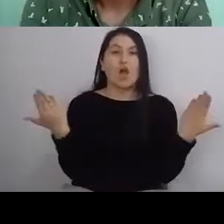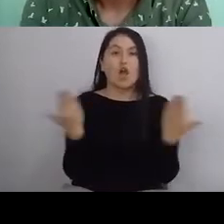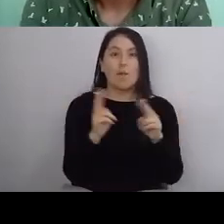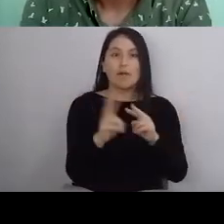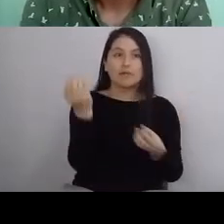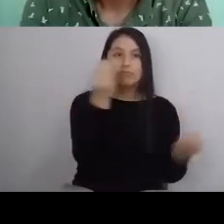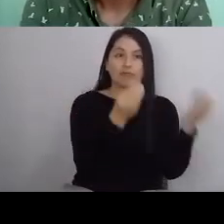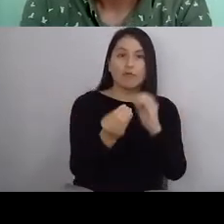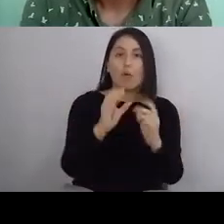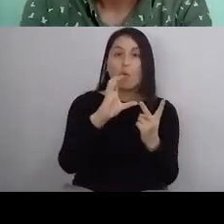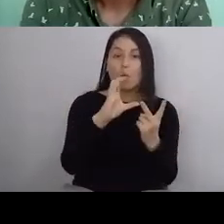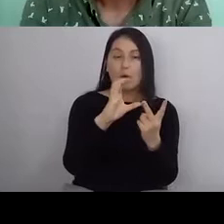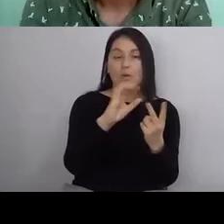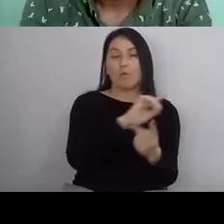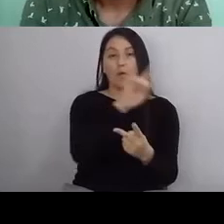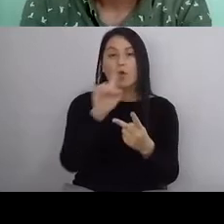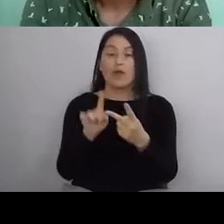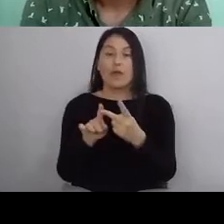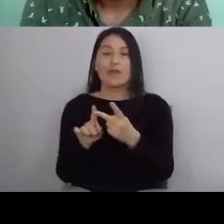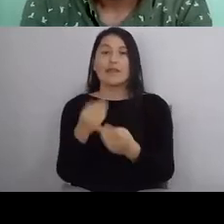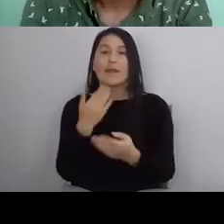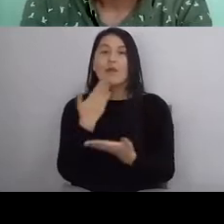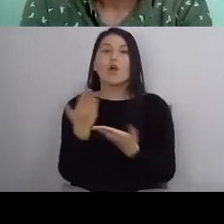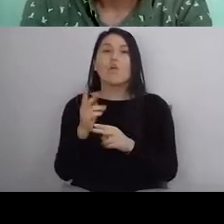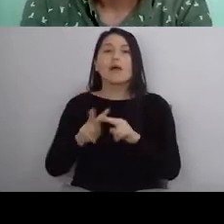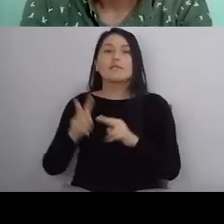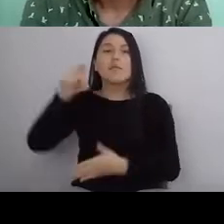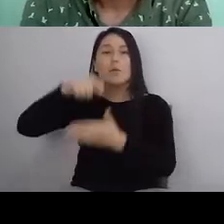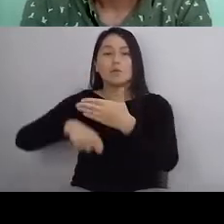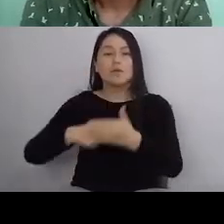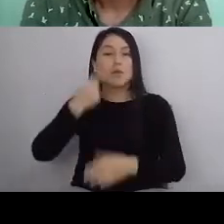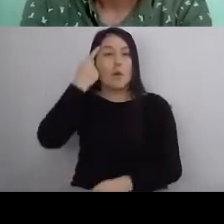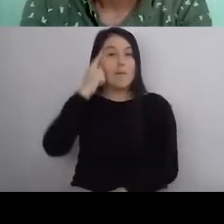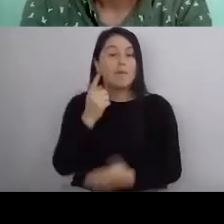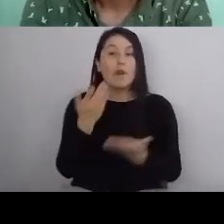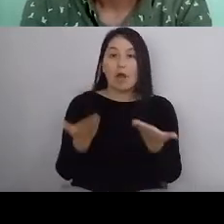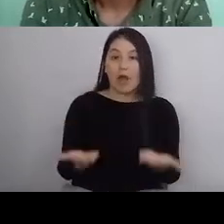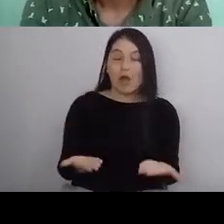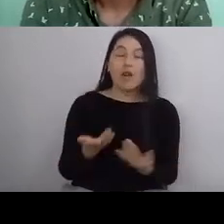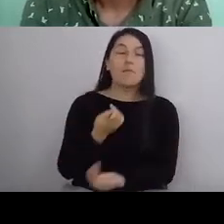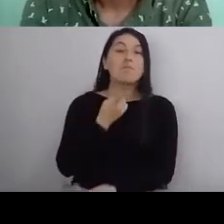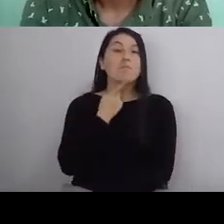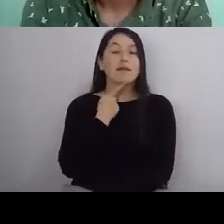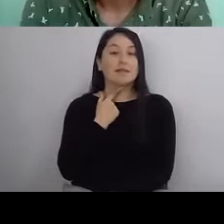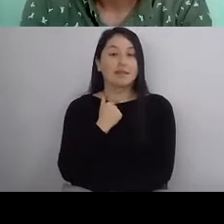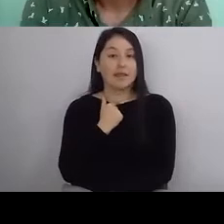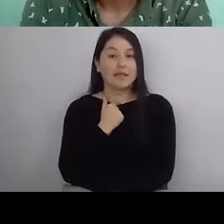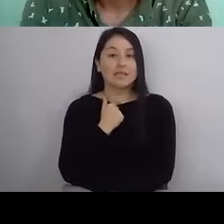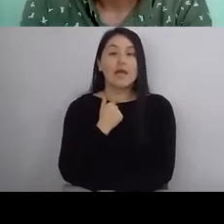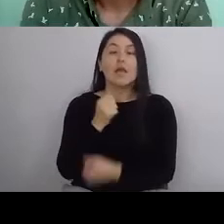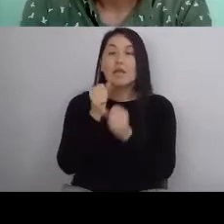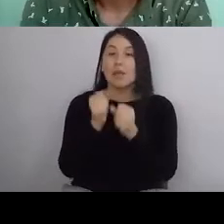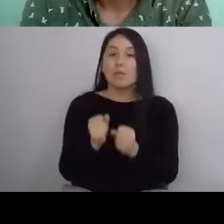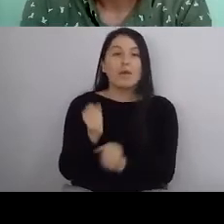currículum y por otro lado, cómo hacemos una postulación. Pero ahora me interesa que puedan pensar en